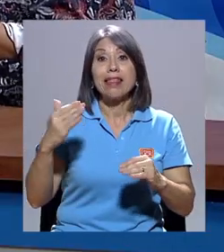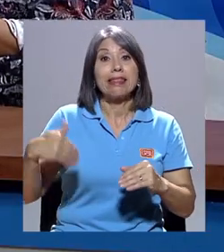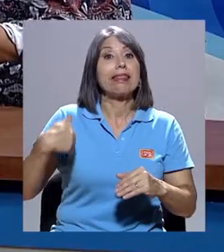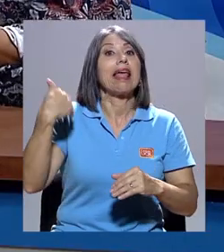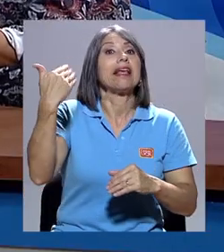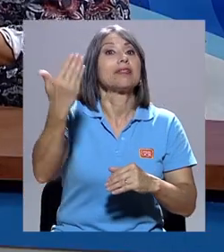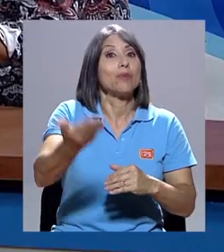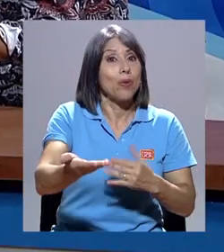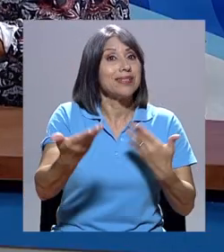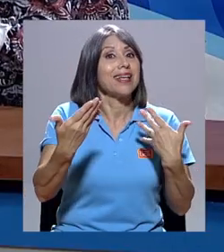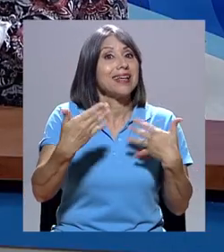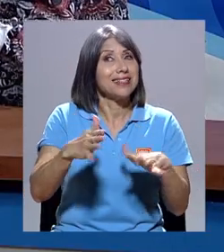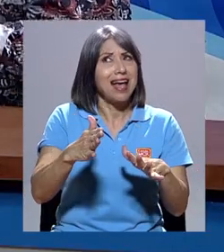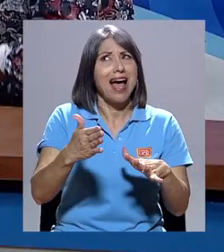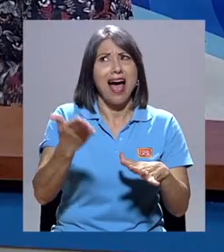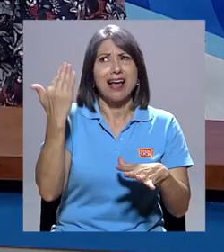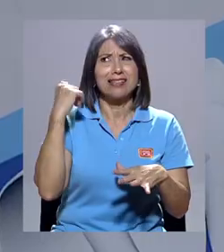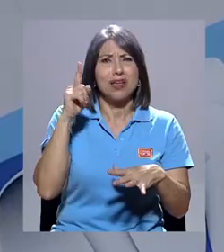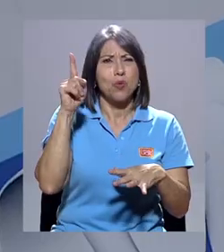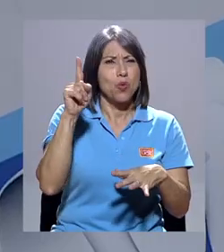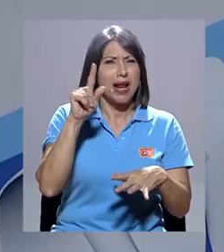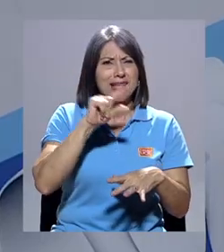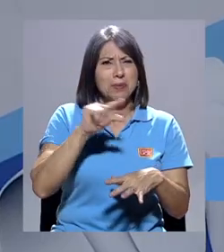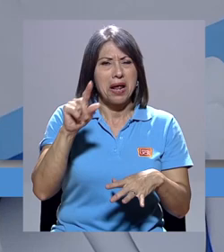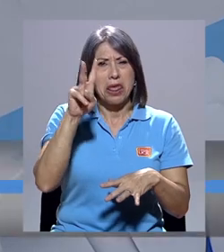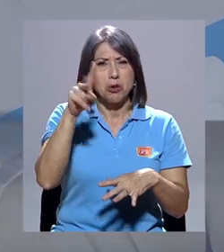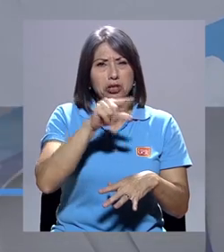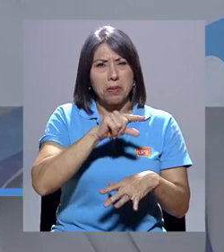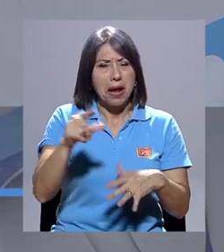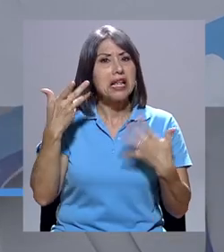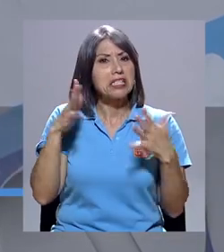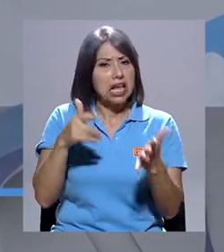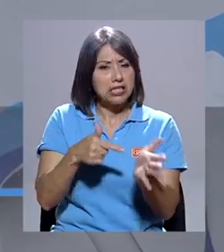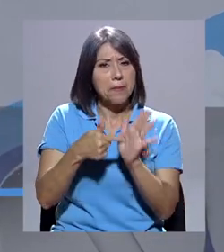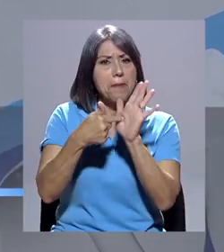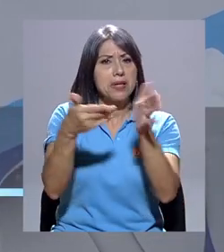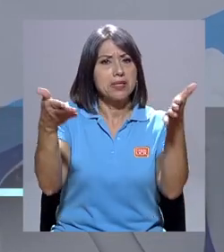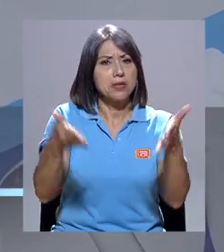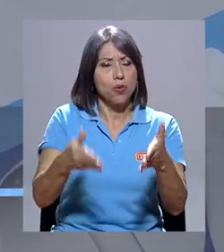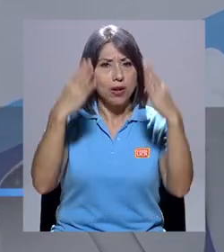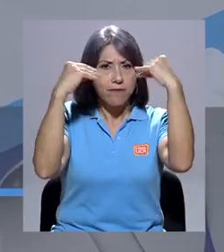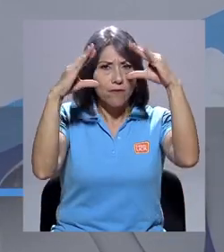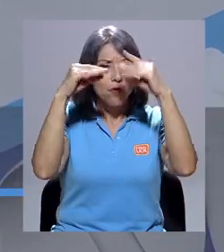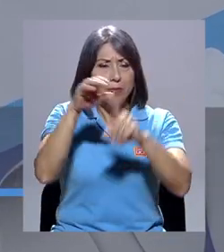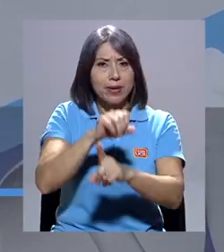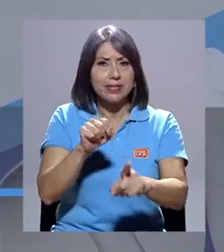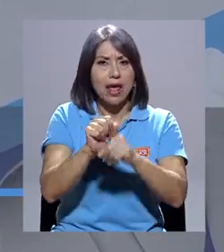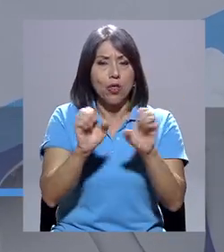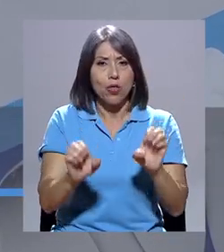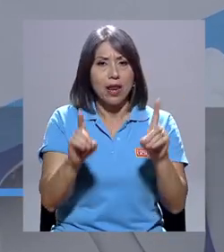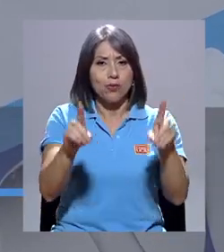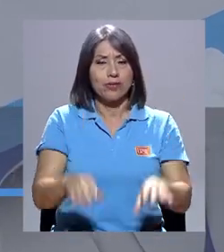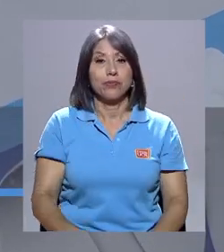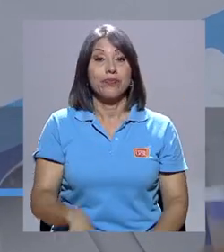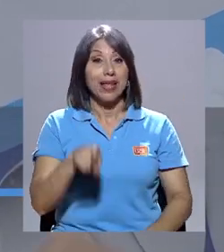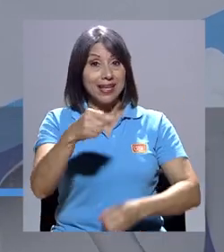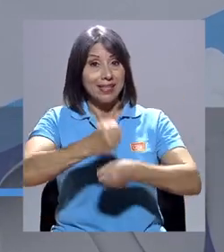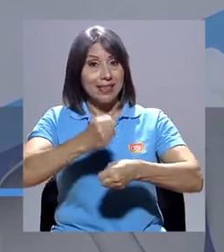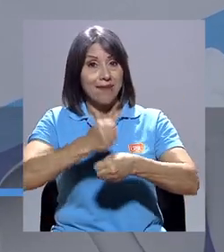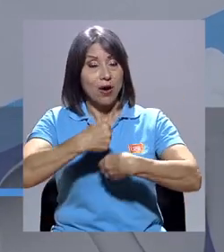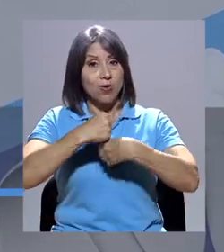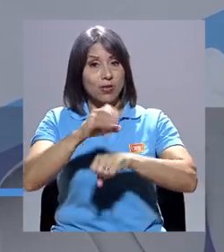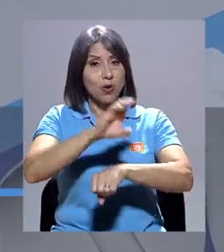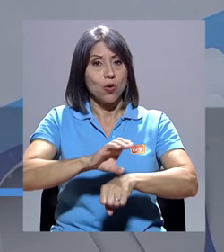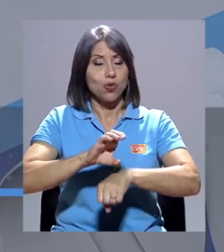estado de la educación que se dio hace una o dos semanas bueno en primer lugar ese es un trabajo que ha realizado el consejo nacional de rectores